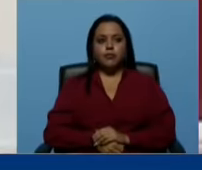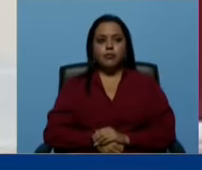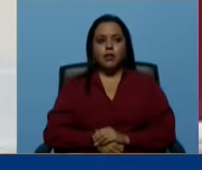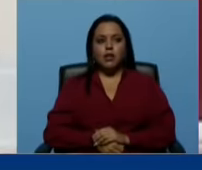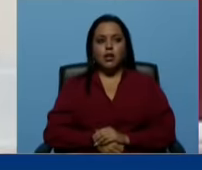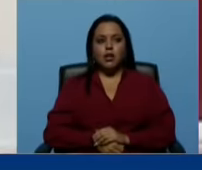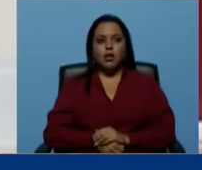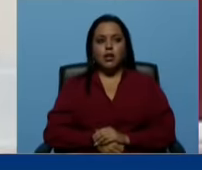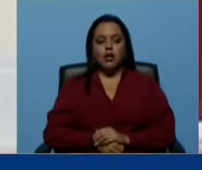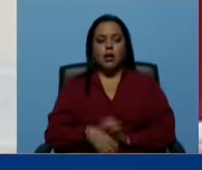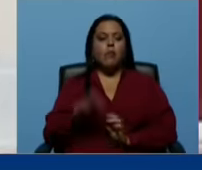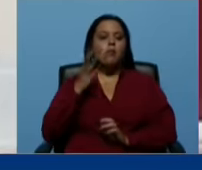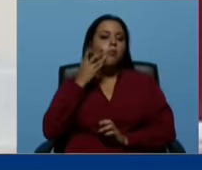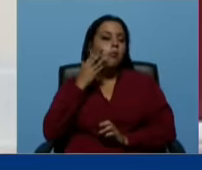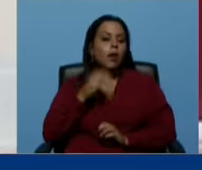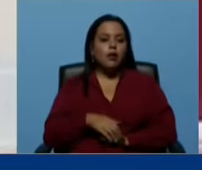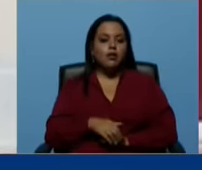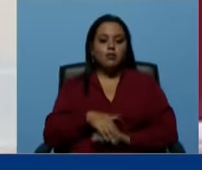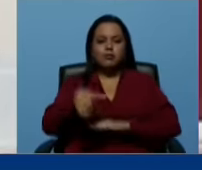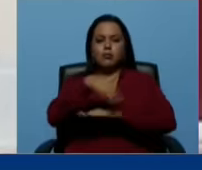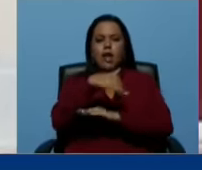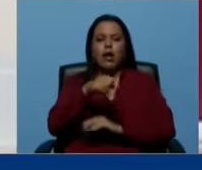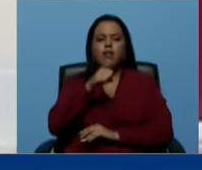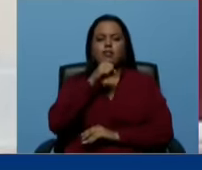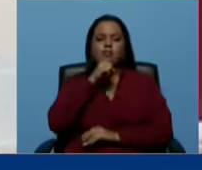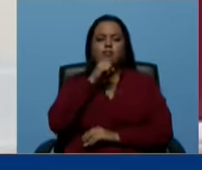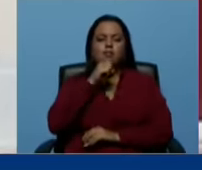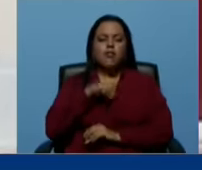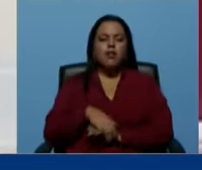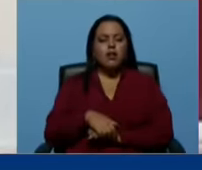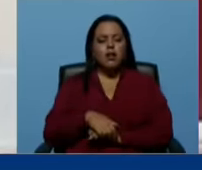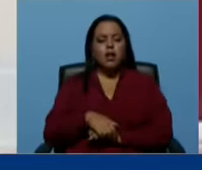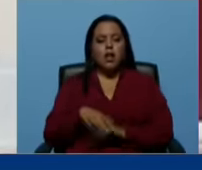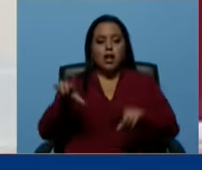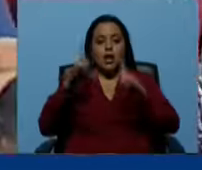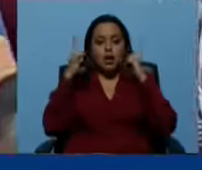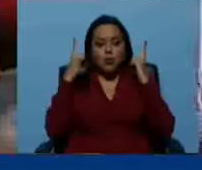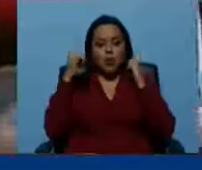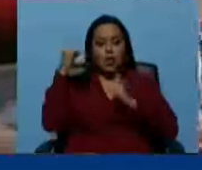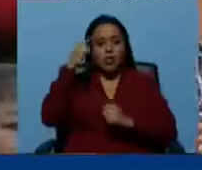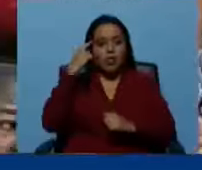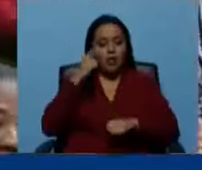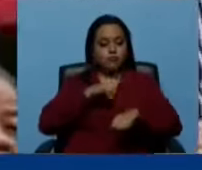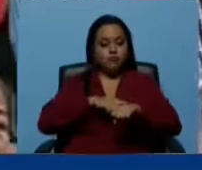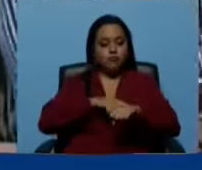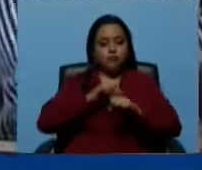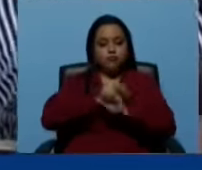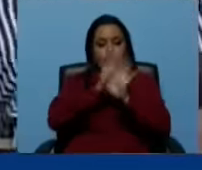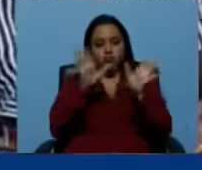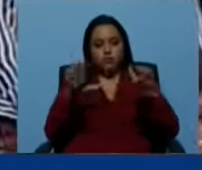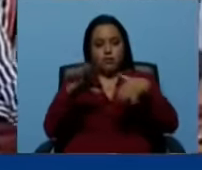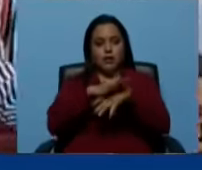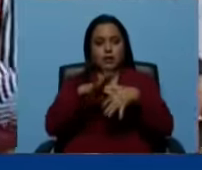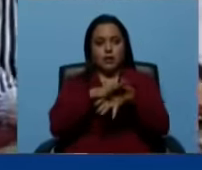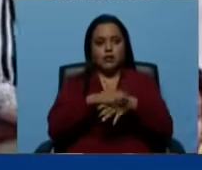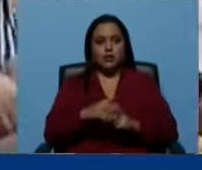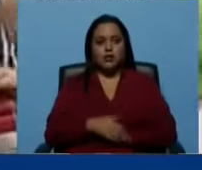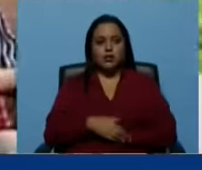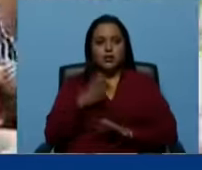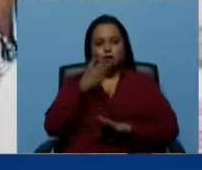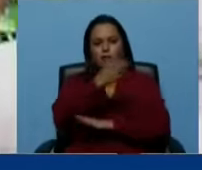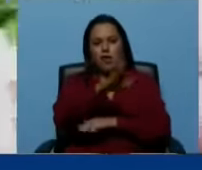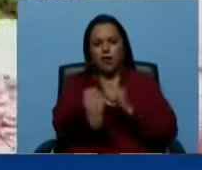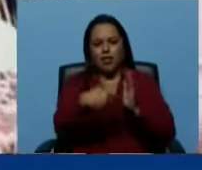Amenazaron, por ejemplo, aquí en la carretera vieja de La Guaira, en la madrugada del martes, se fueron para casa de una doñita.